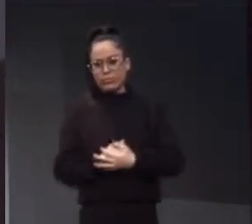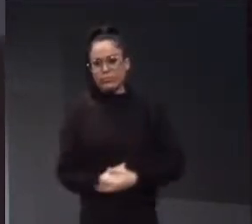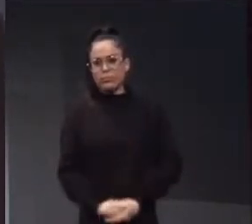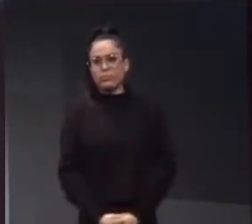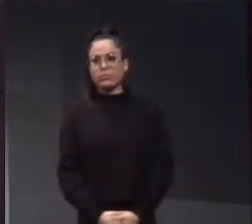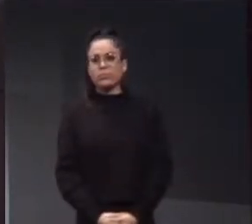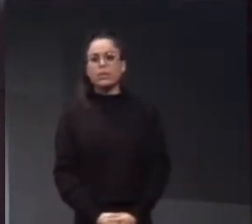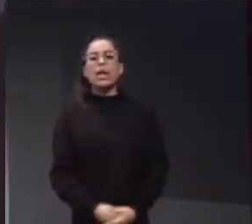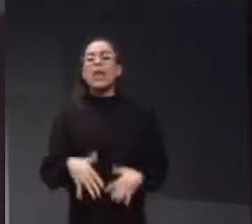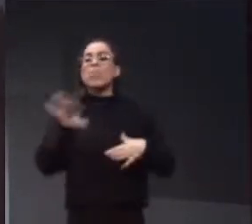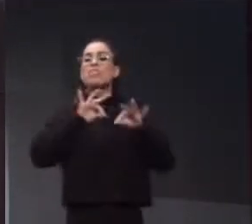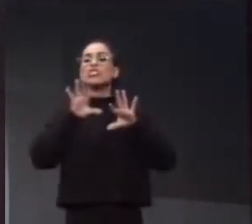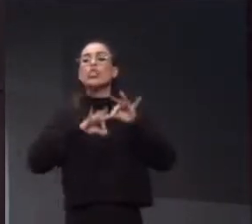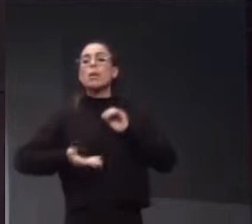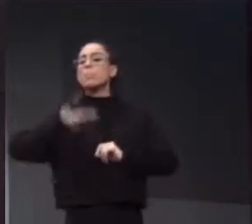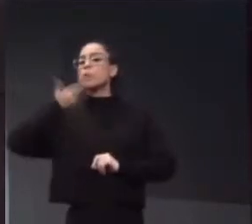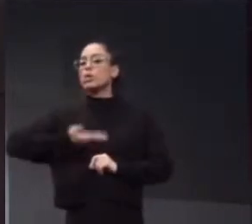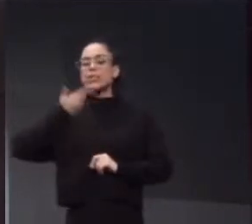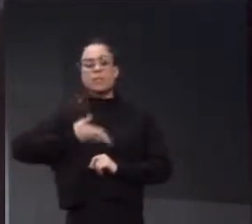importantes que marcan